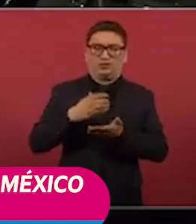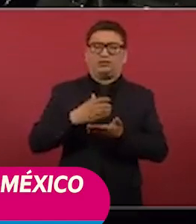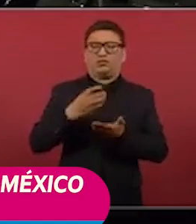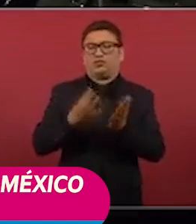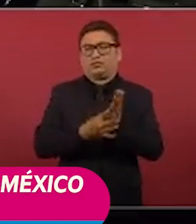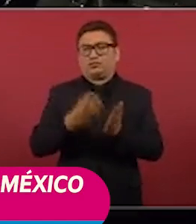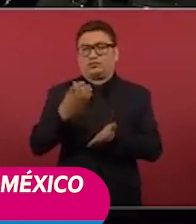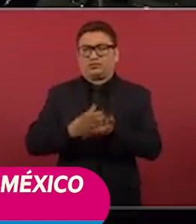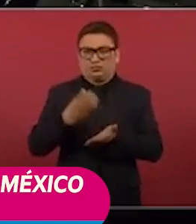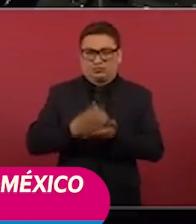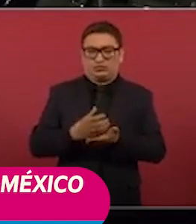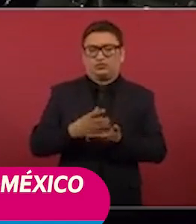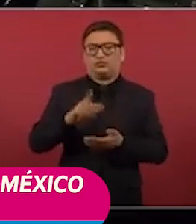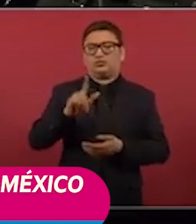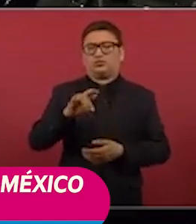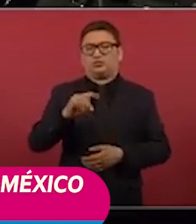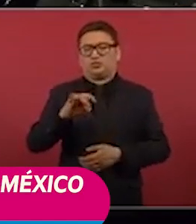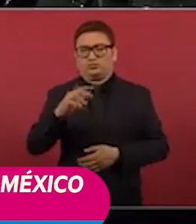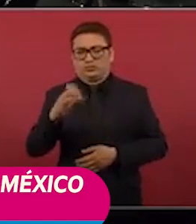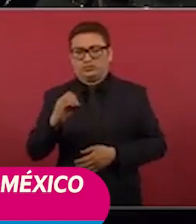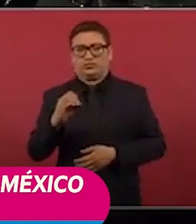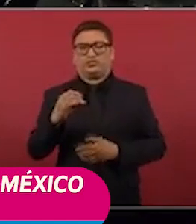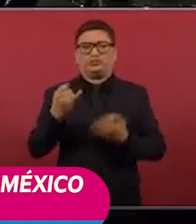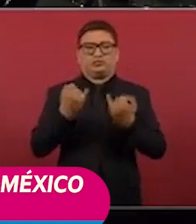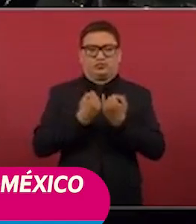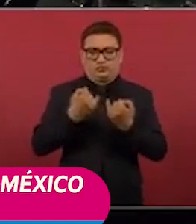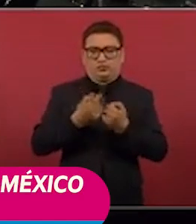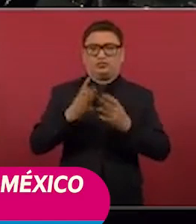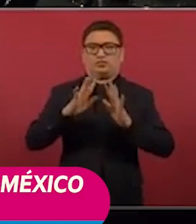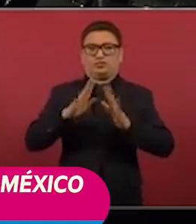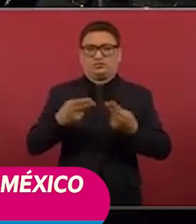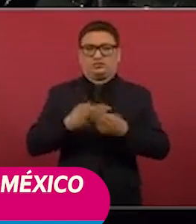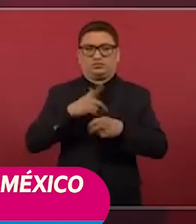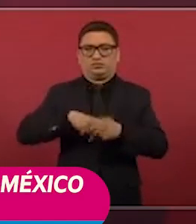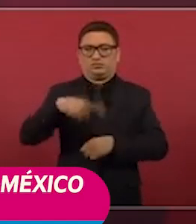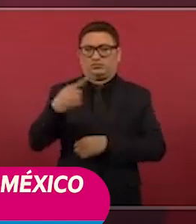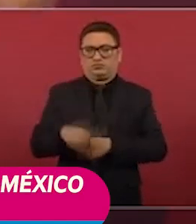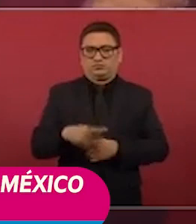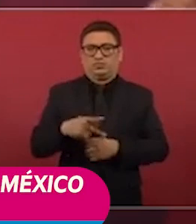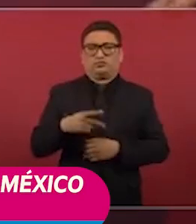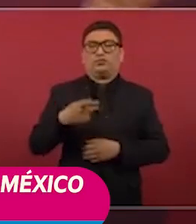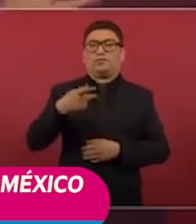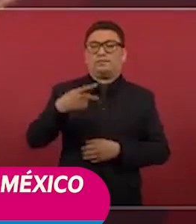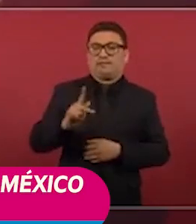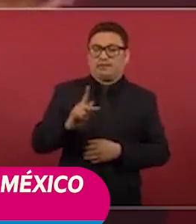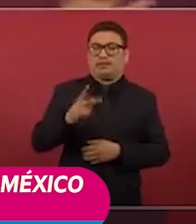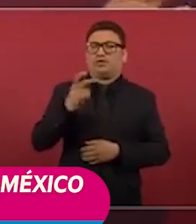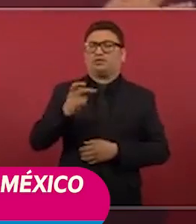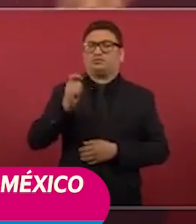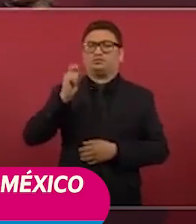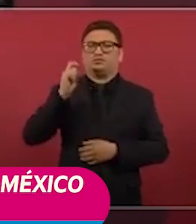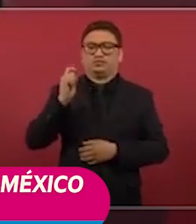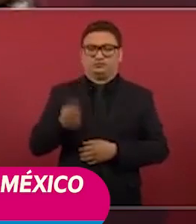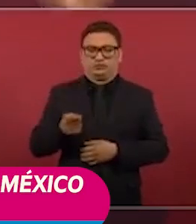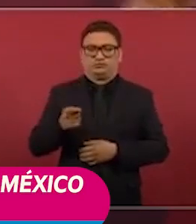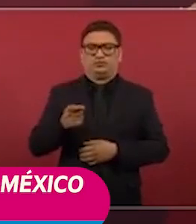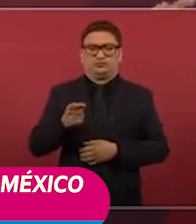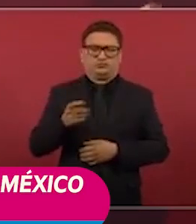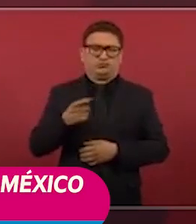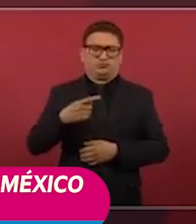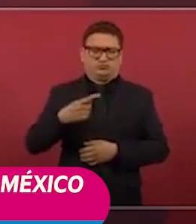aclaré que lo de litio ya se nacionalizó, pero que eso no implica el que